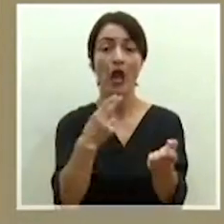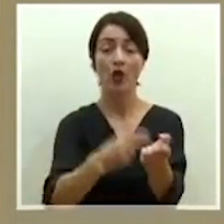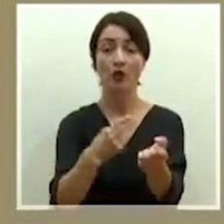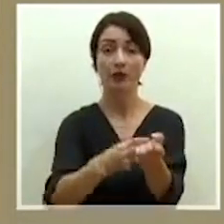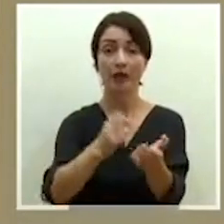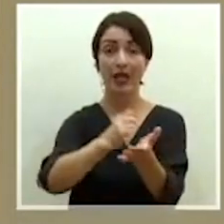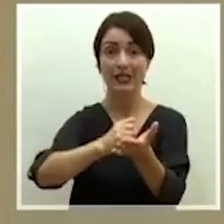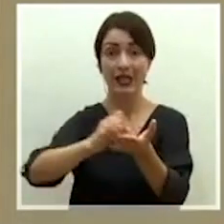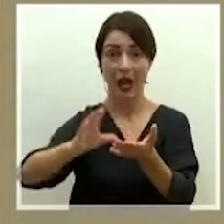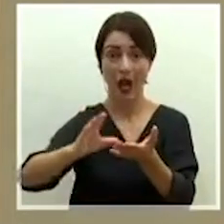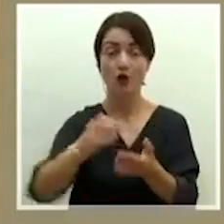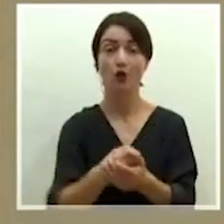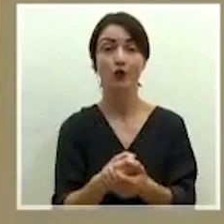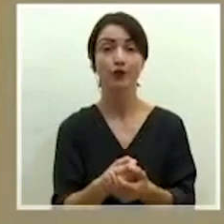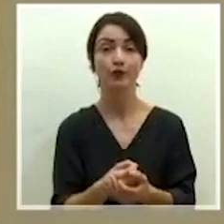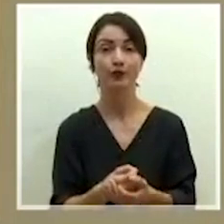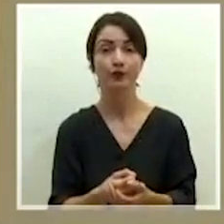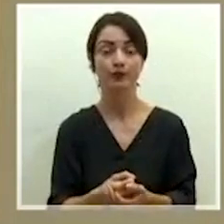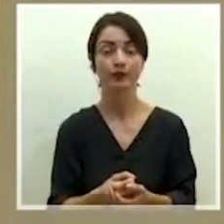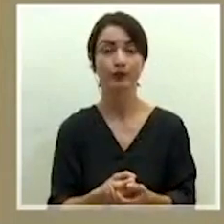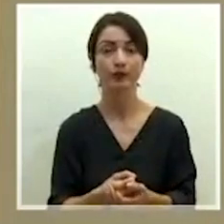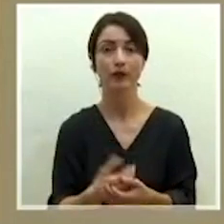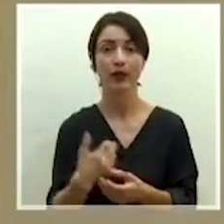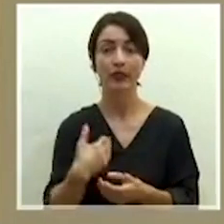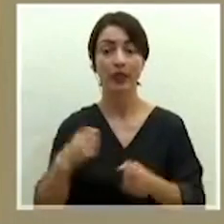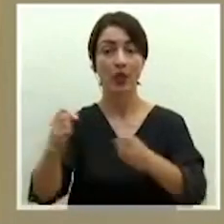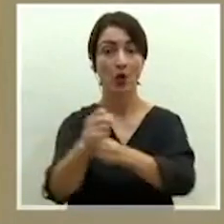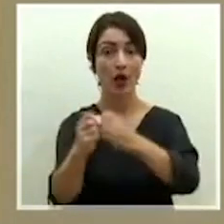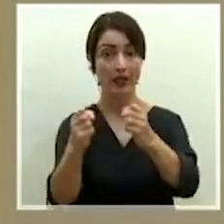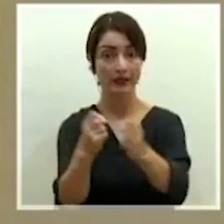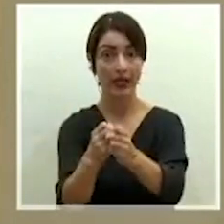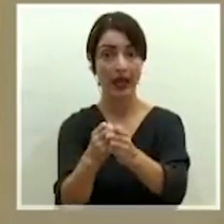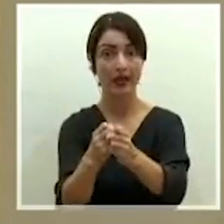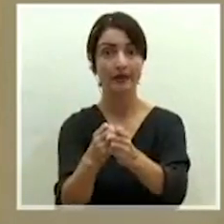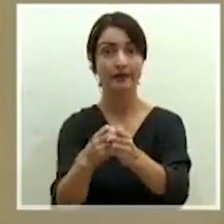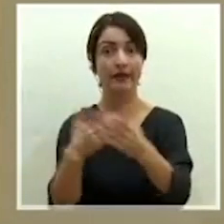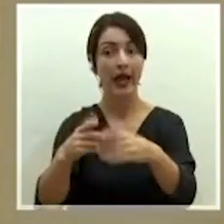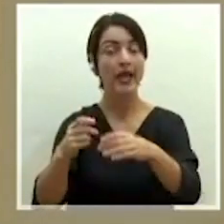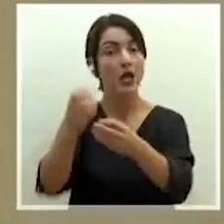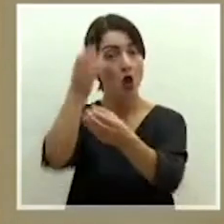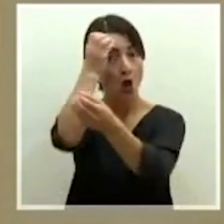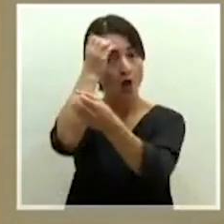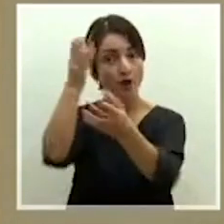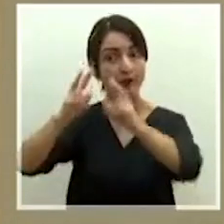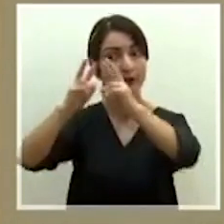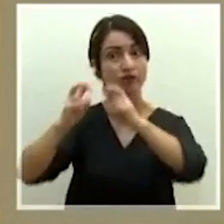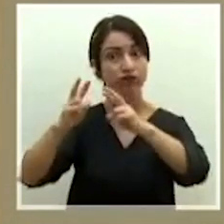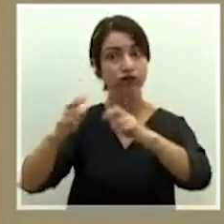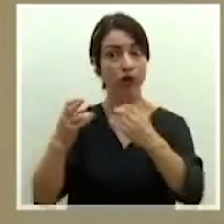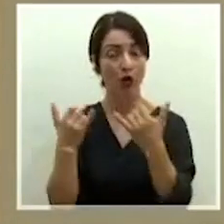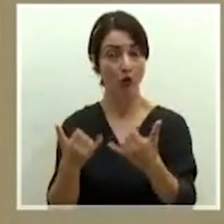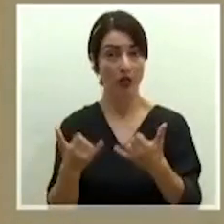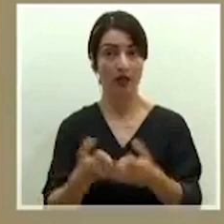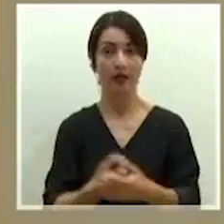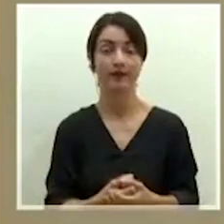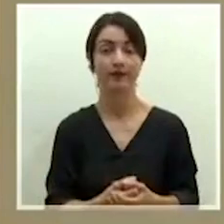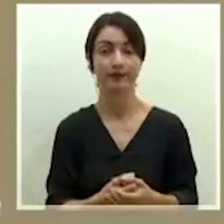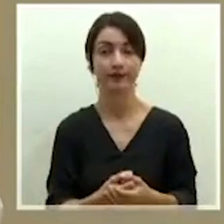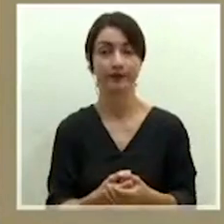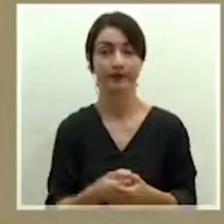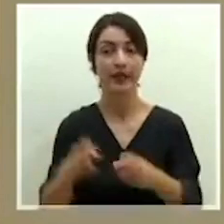Carlos mantiene una sala de situación con datos epidemiológicos actualizados que